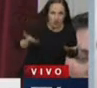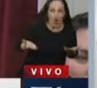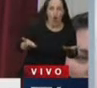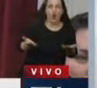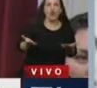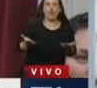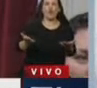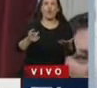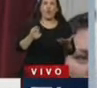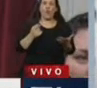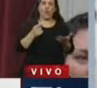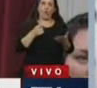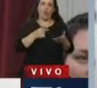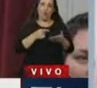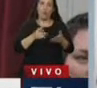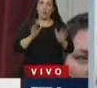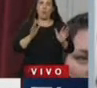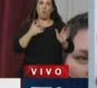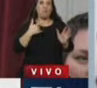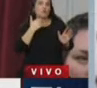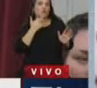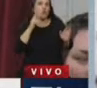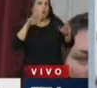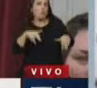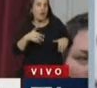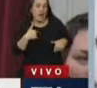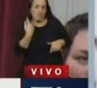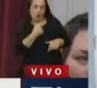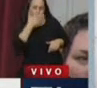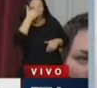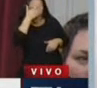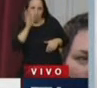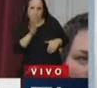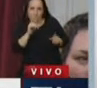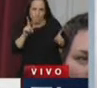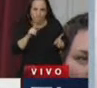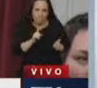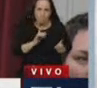grande respecto de qué artículo en particular se vota y cuál es en contra. Vas a ver ahí,